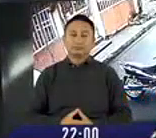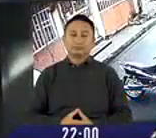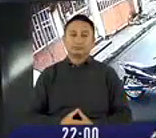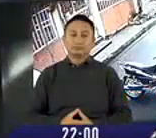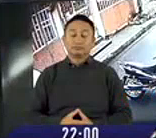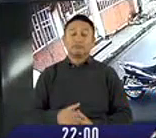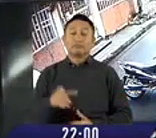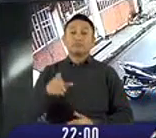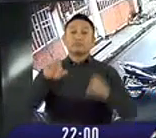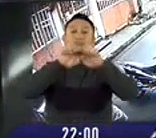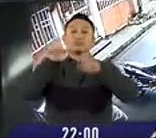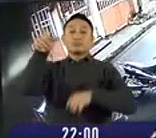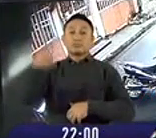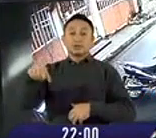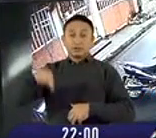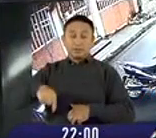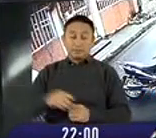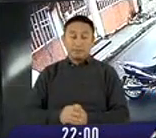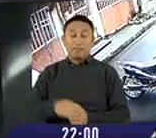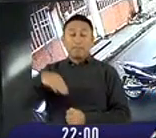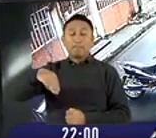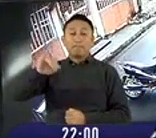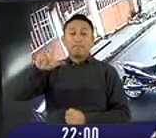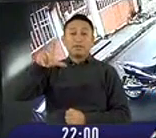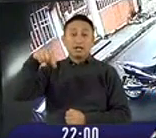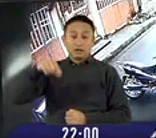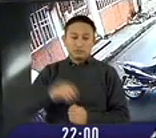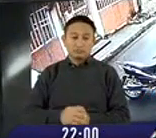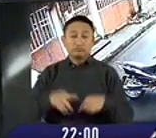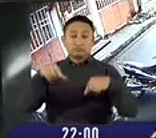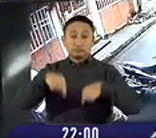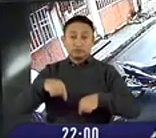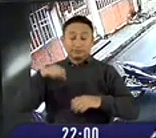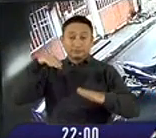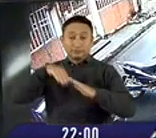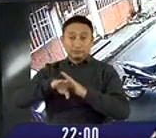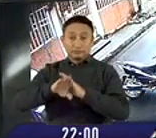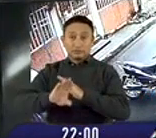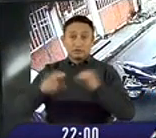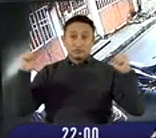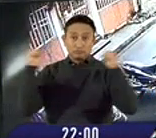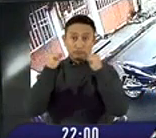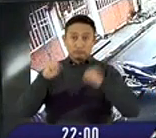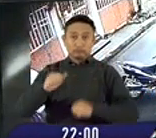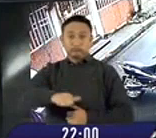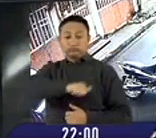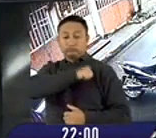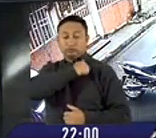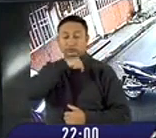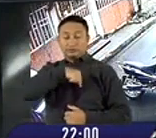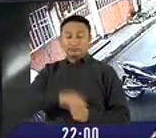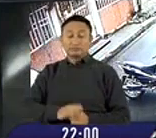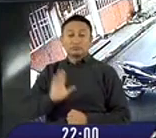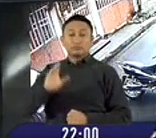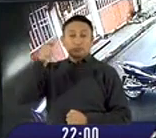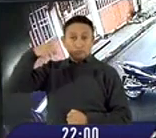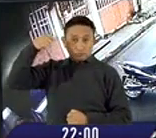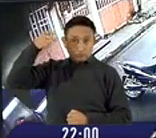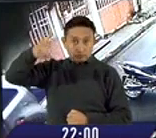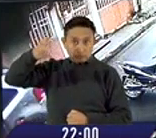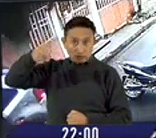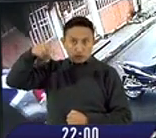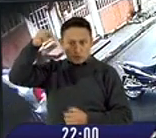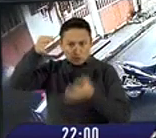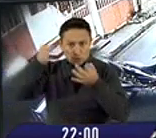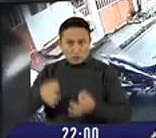Un empresario milagreño fue víctima de secuestro cuando ingresaba a un gimnasio. Cámaras de seguridad captaron los